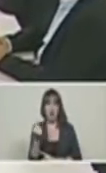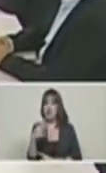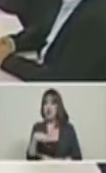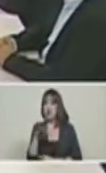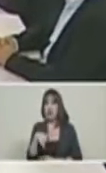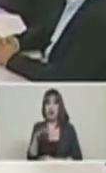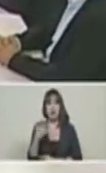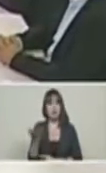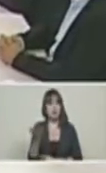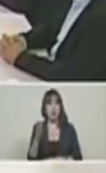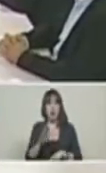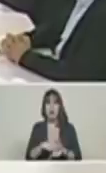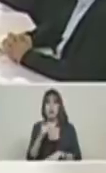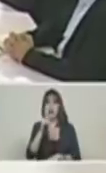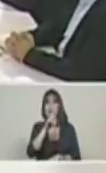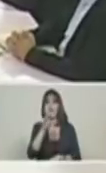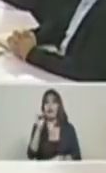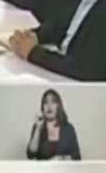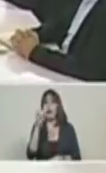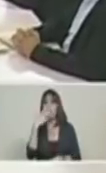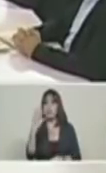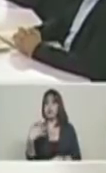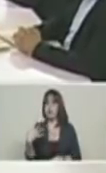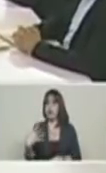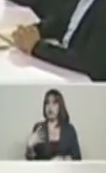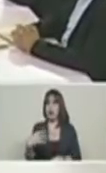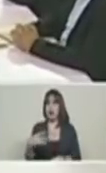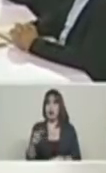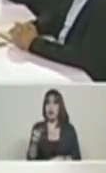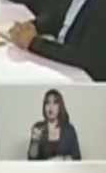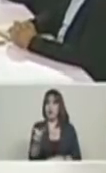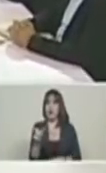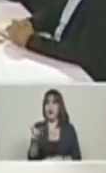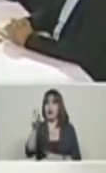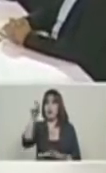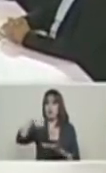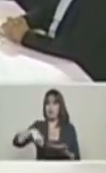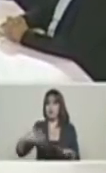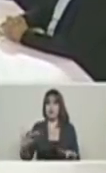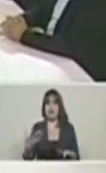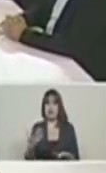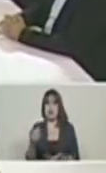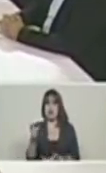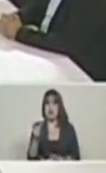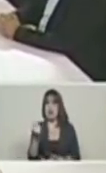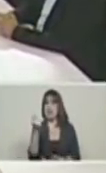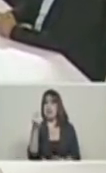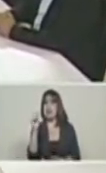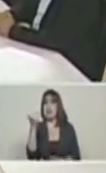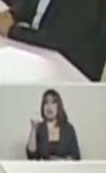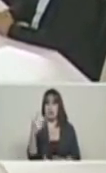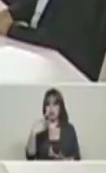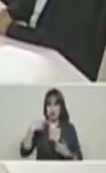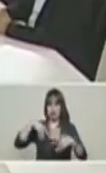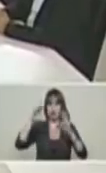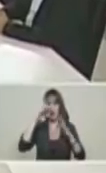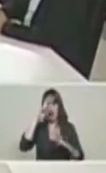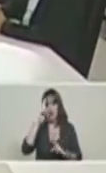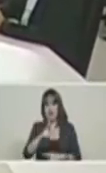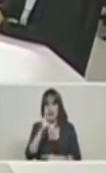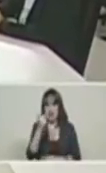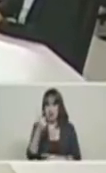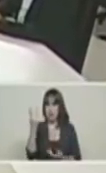porque estaban dando 10 bolívares por cajero, creo que es. Naguará, que son 10 bolívares. Una falta de respeto para el